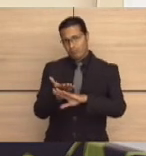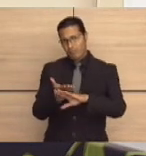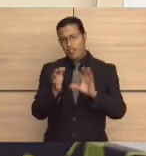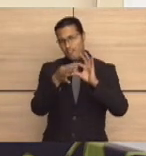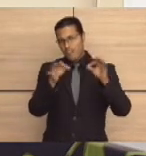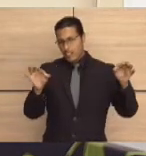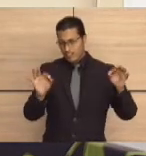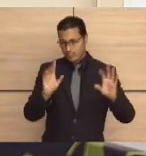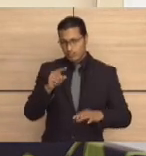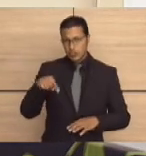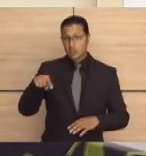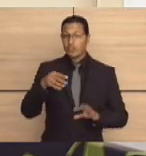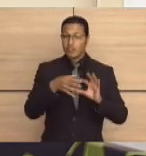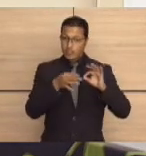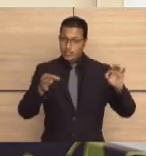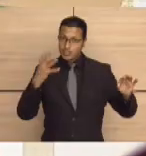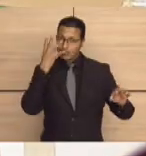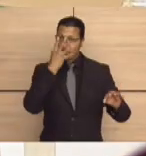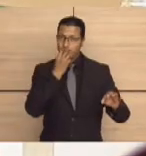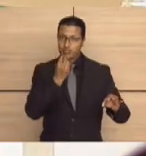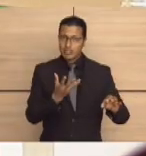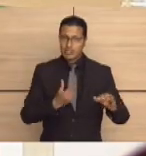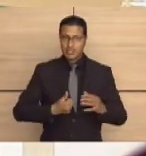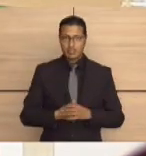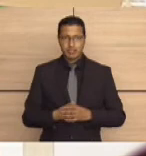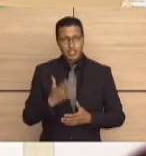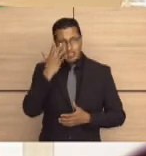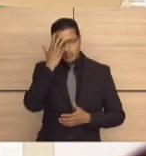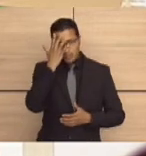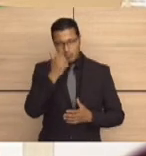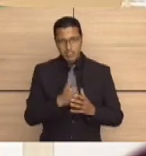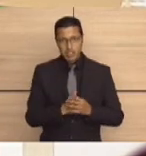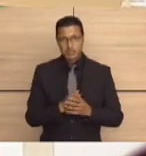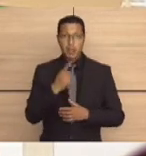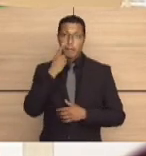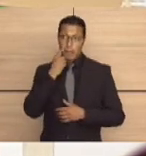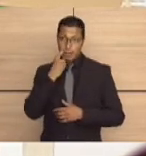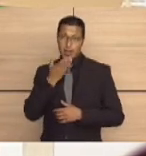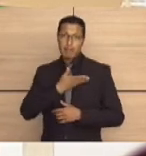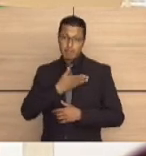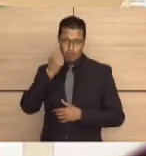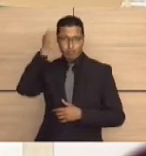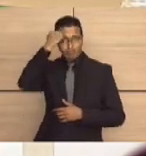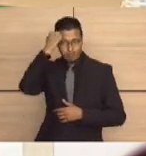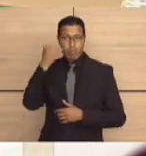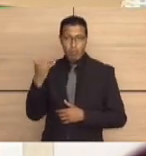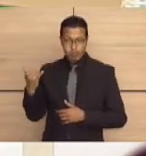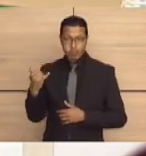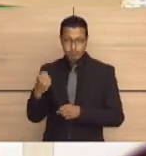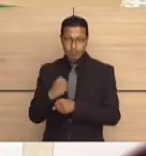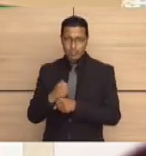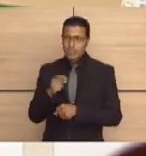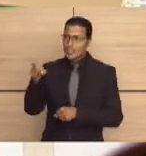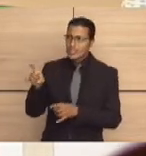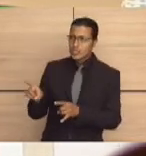frase muy hermosa, porque mis papás son docentes, son profesores, y ellos me han inspirado